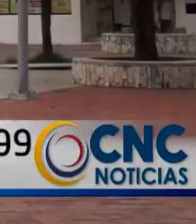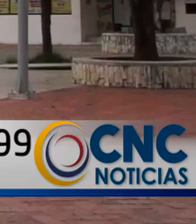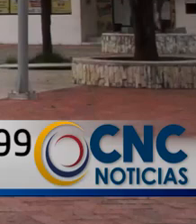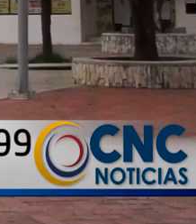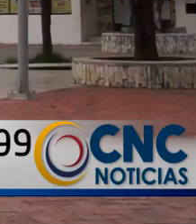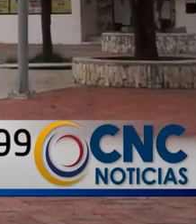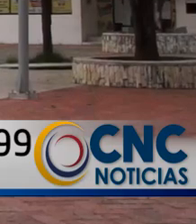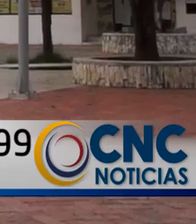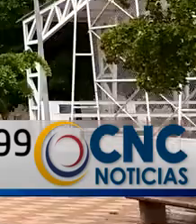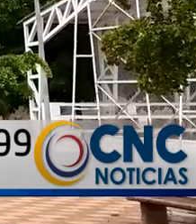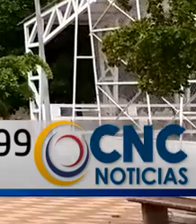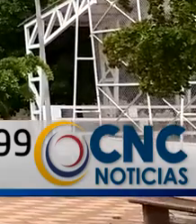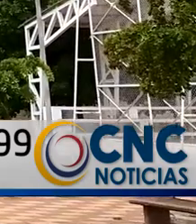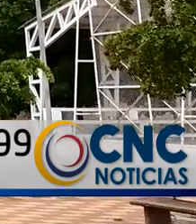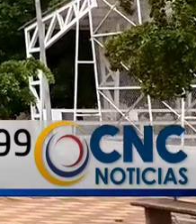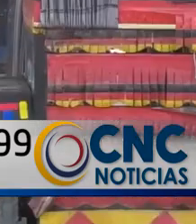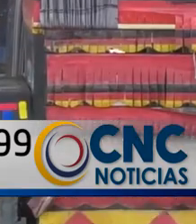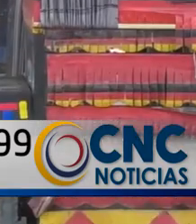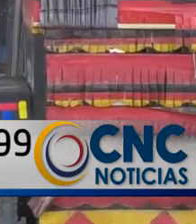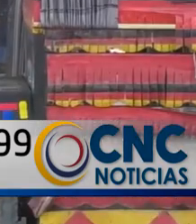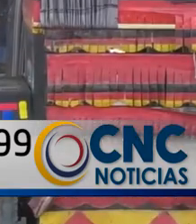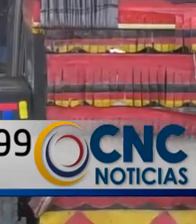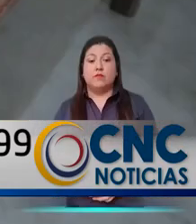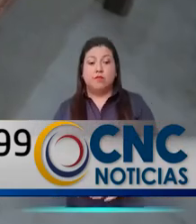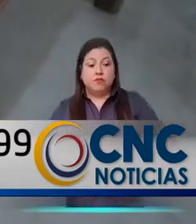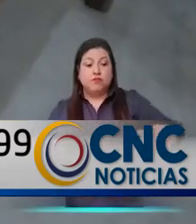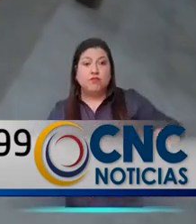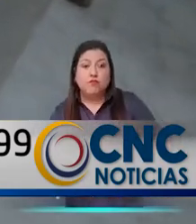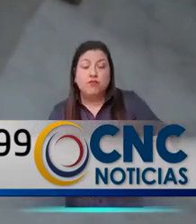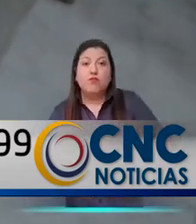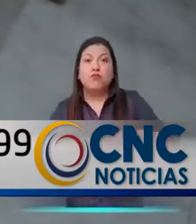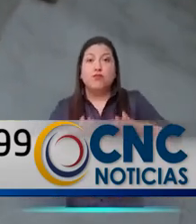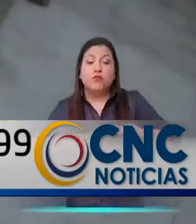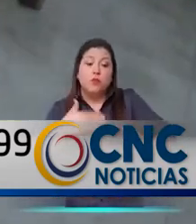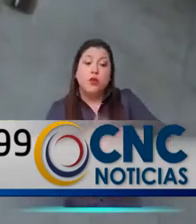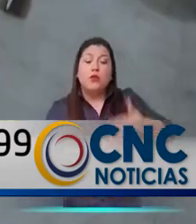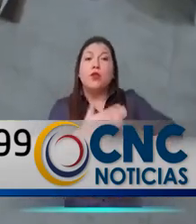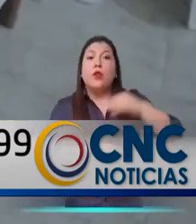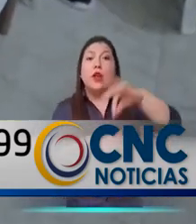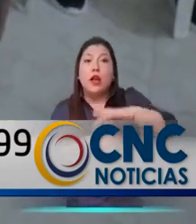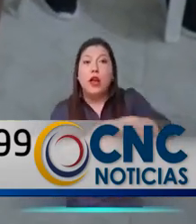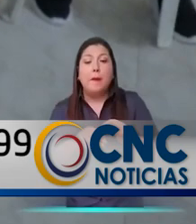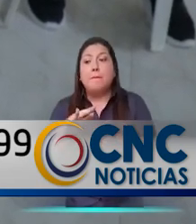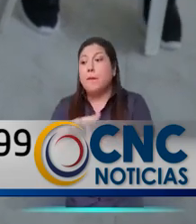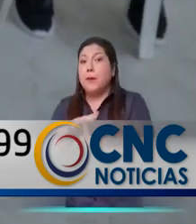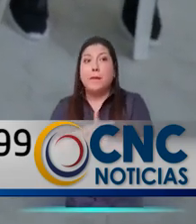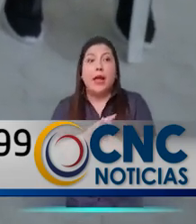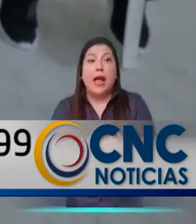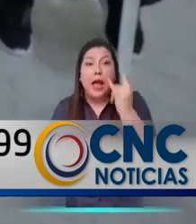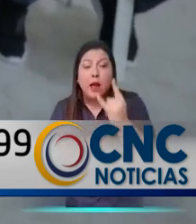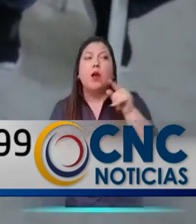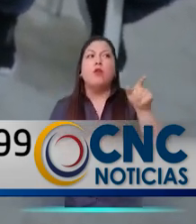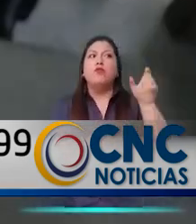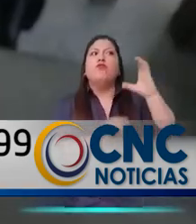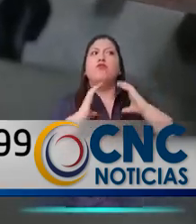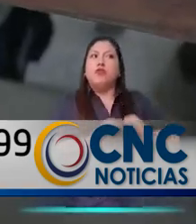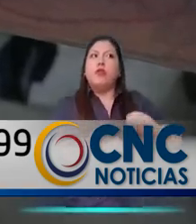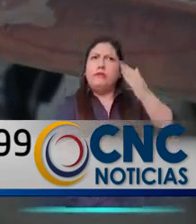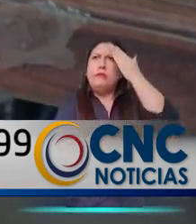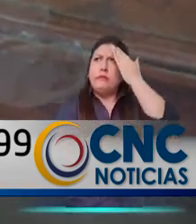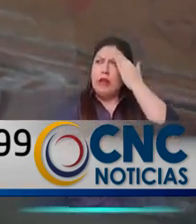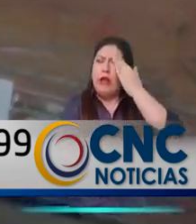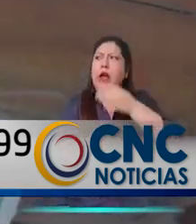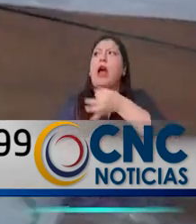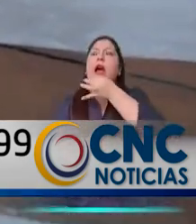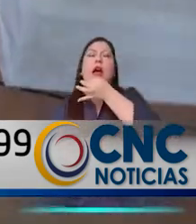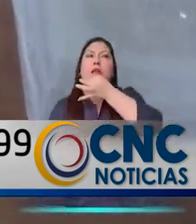en aguachica Agustín codazzi y bosconia durante nueve días desde el cinco hasta el 13 de julio incluido